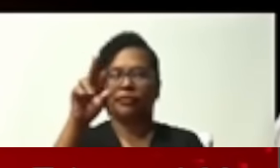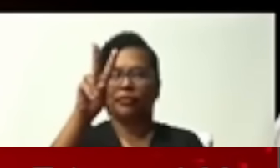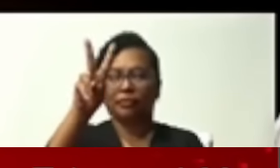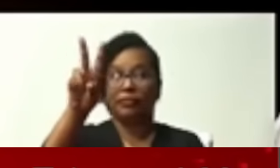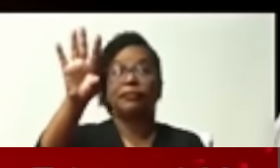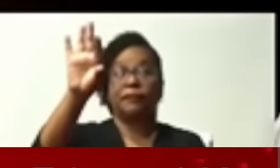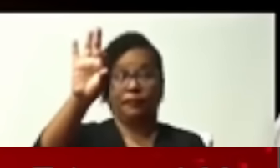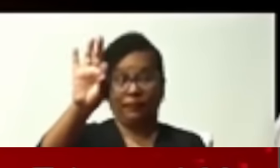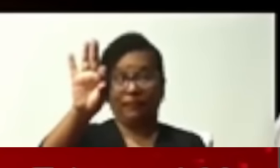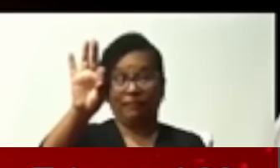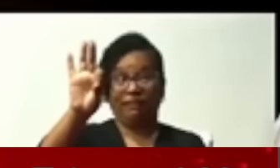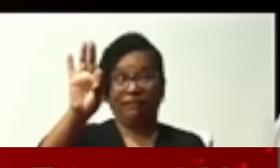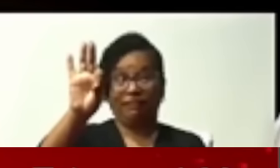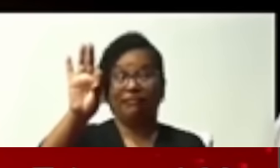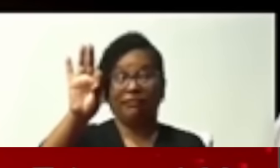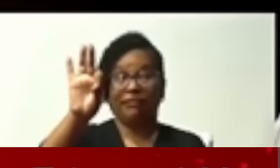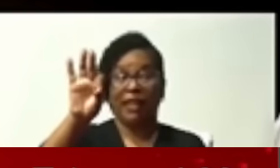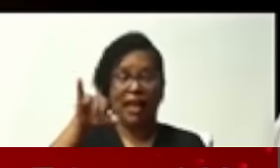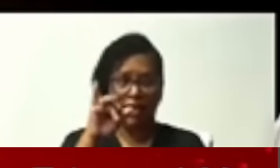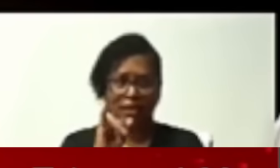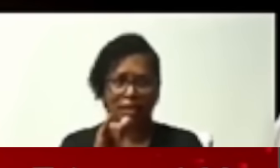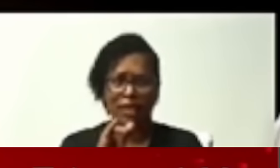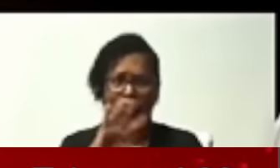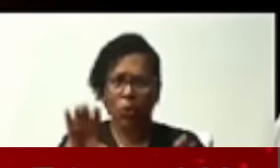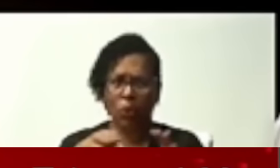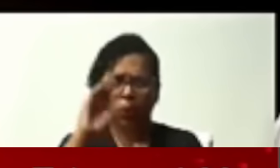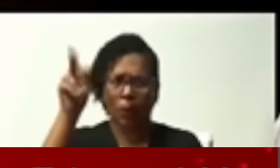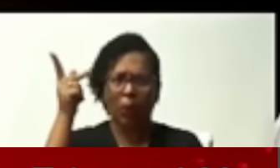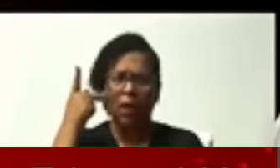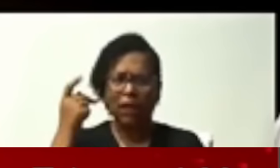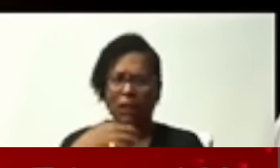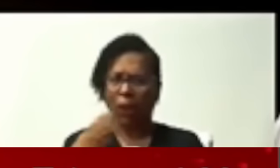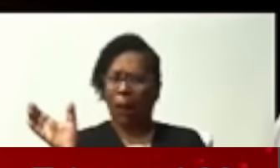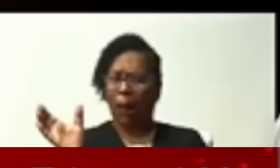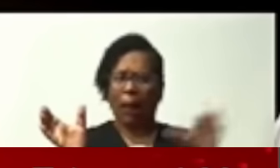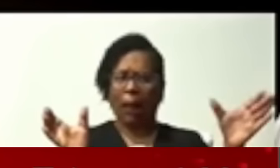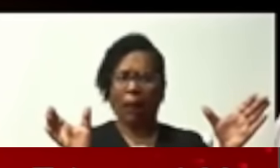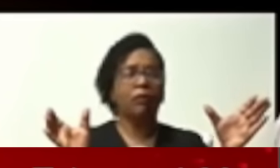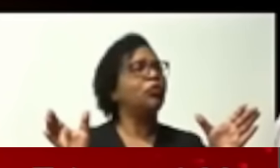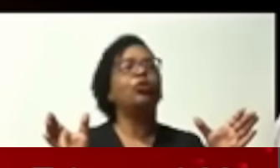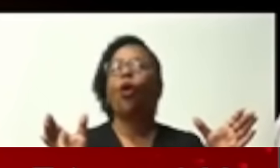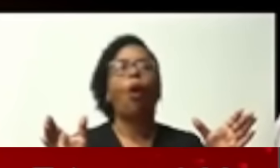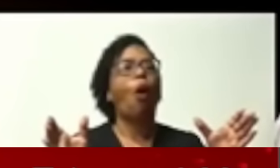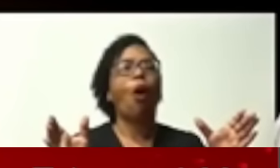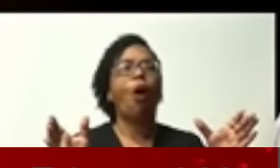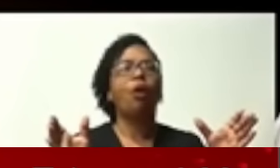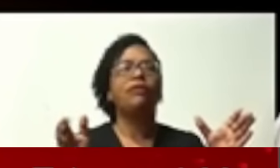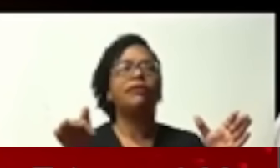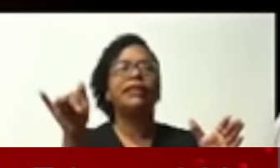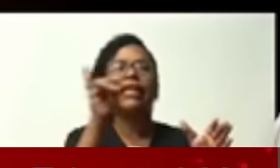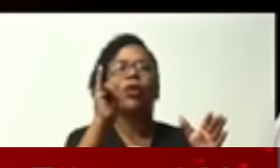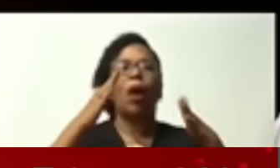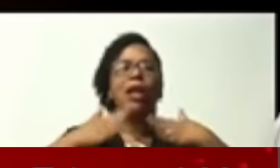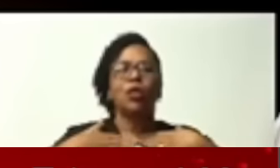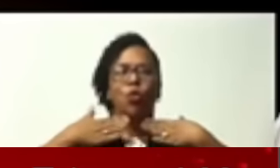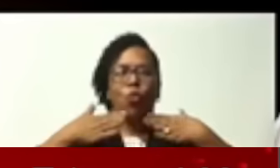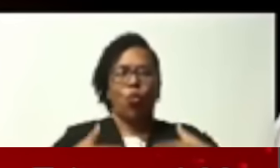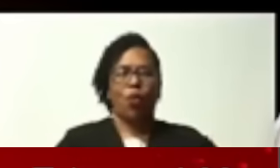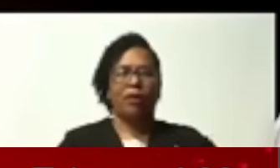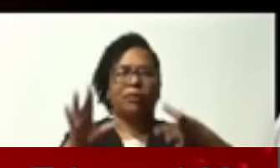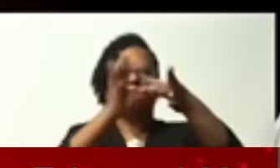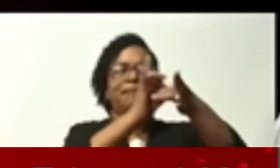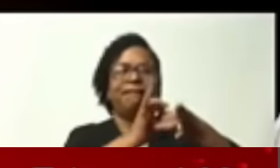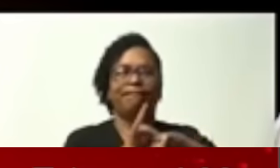de partidos políticos ni de colores. Este es un momento que nos une a todos como un solo cuerpo. Dominicanos y dominicanas que